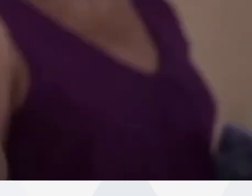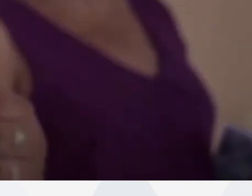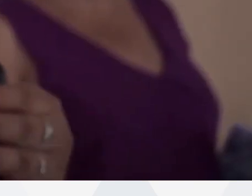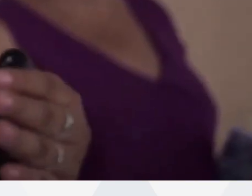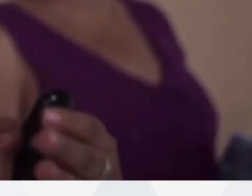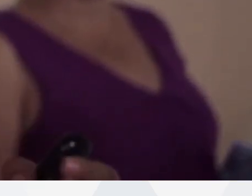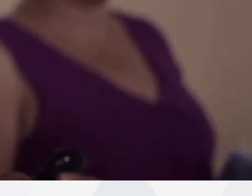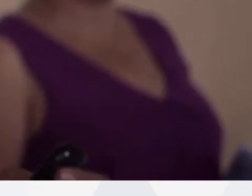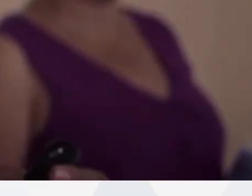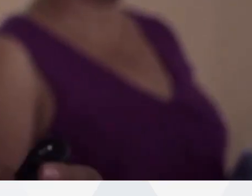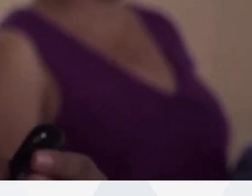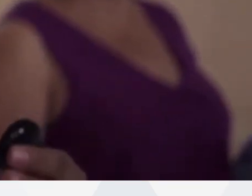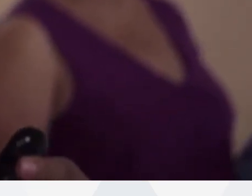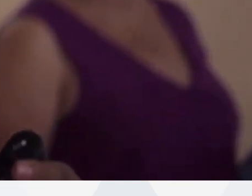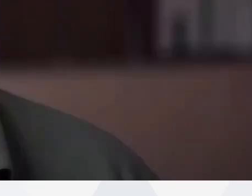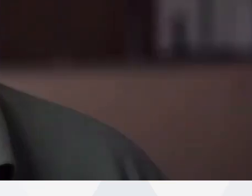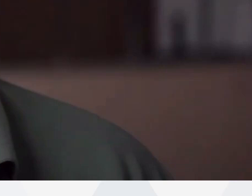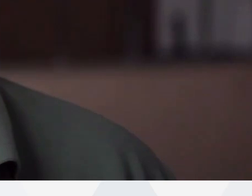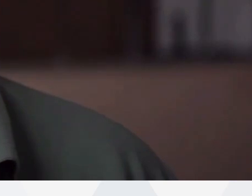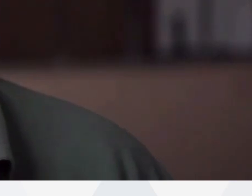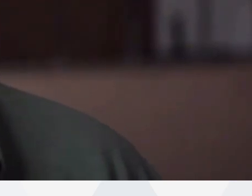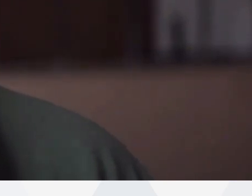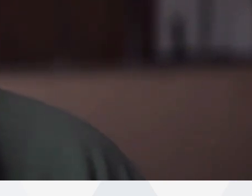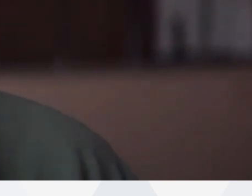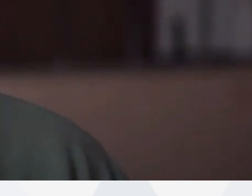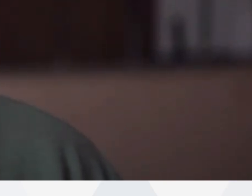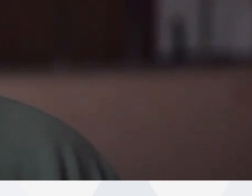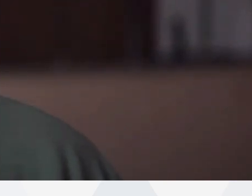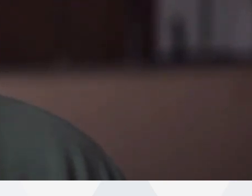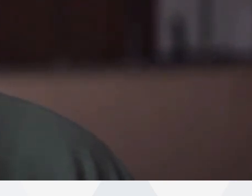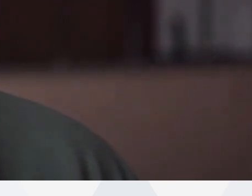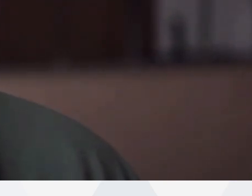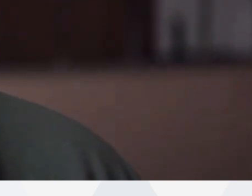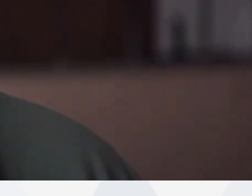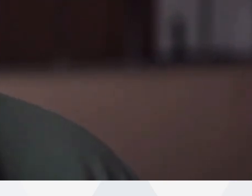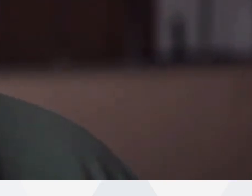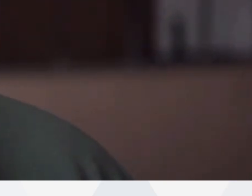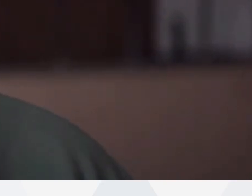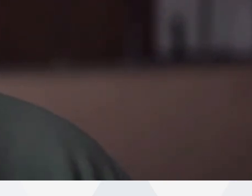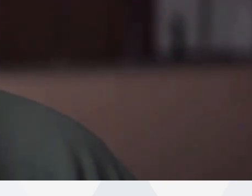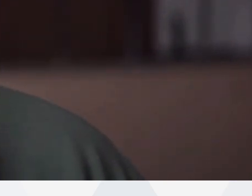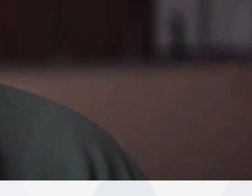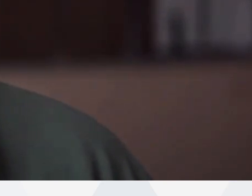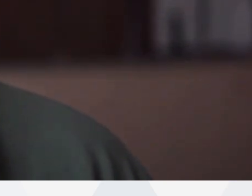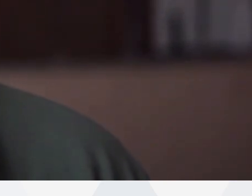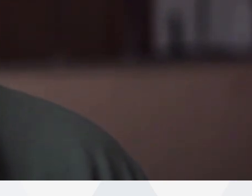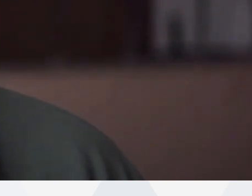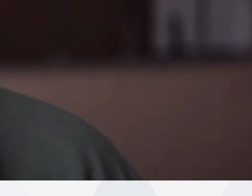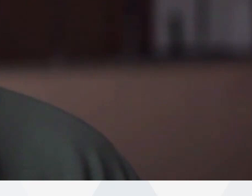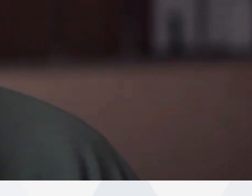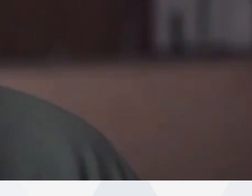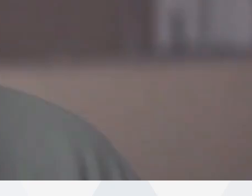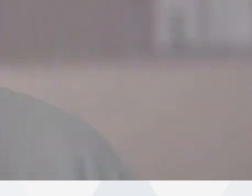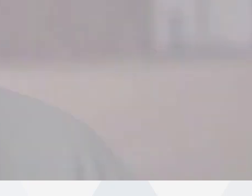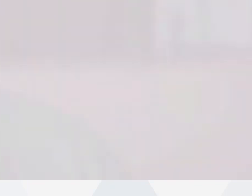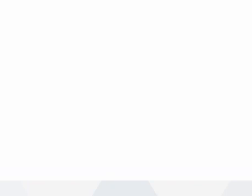a ser ellos mismos los actores de las soluciones a sus problemas. Themselves the actors of the solutions. In